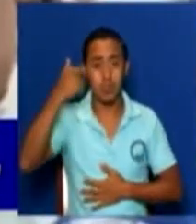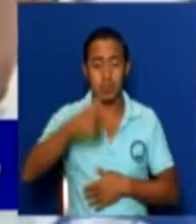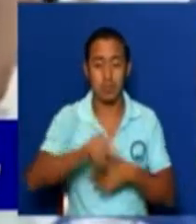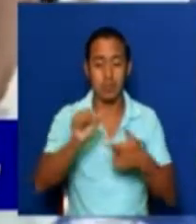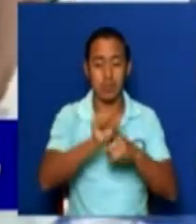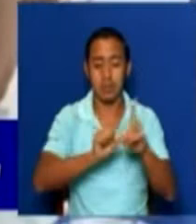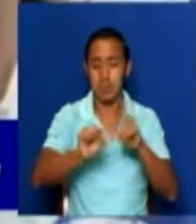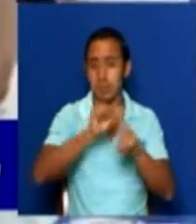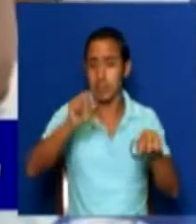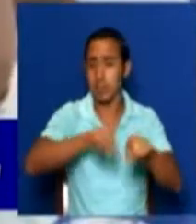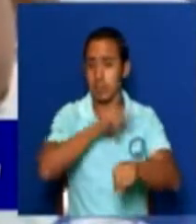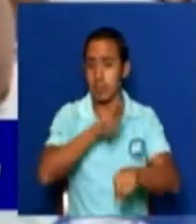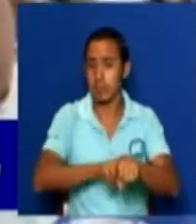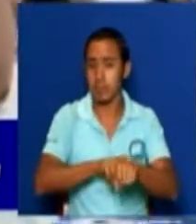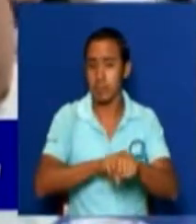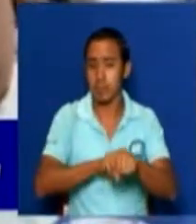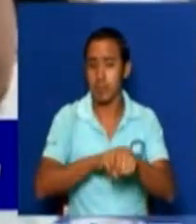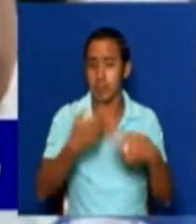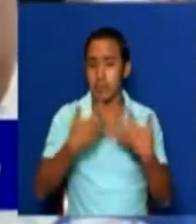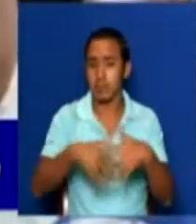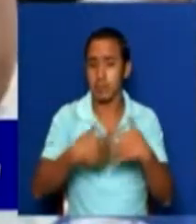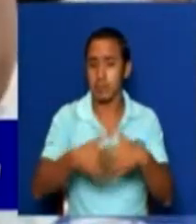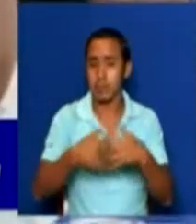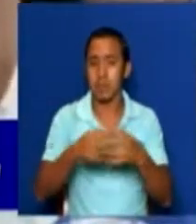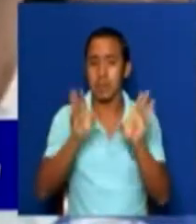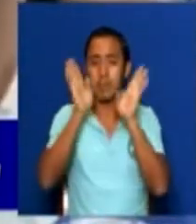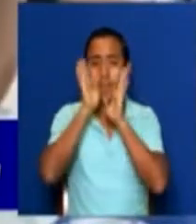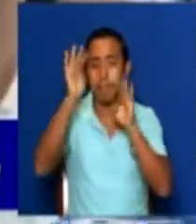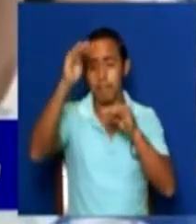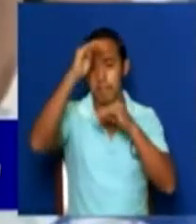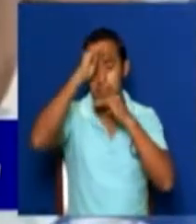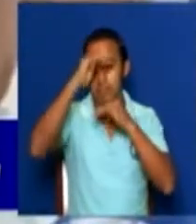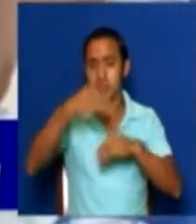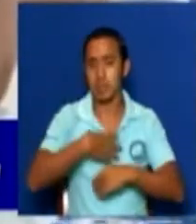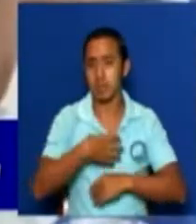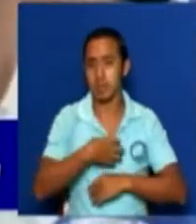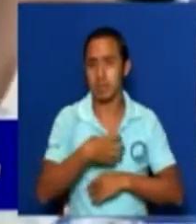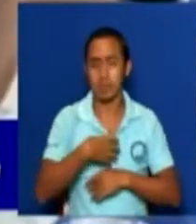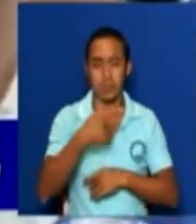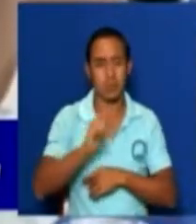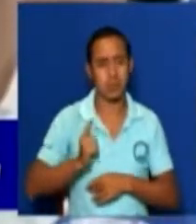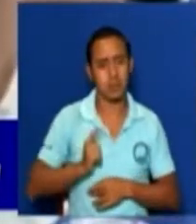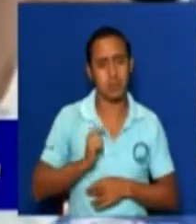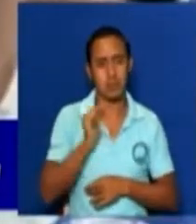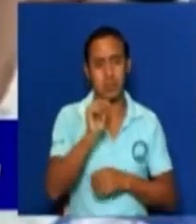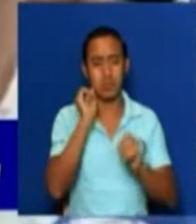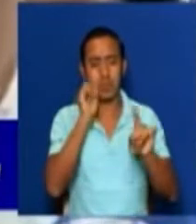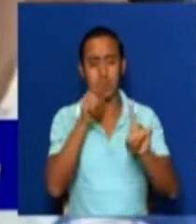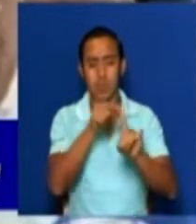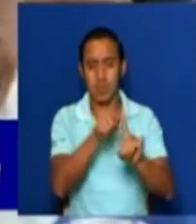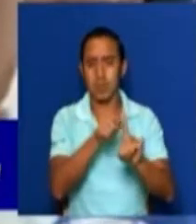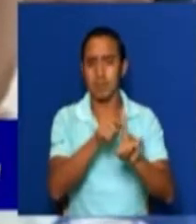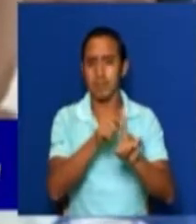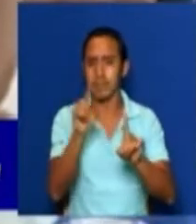Asamblea Nacional, desde la empresa privada y desde los sindicatos tenemos ese mismo objetivo. No es difícil,